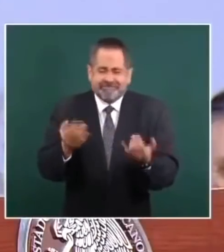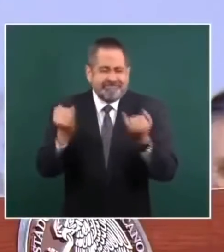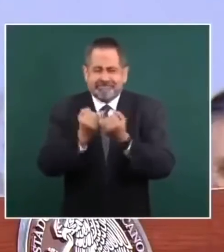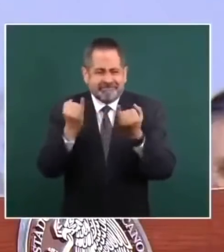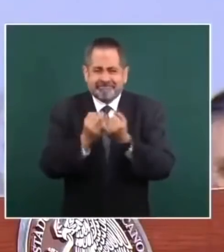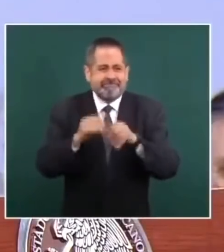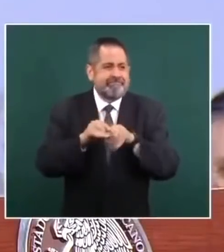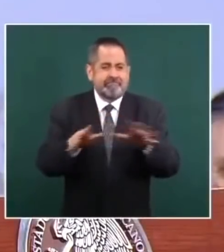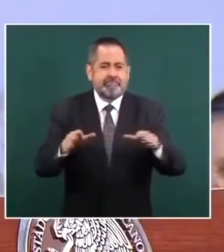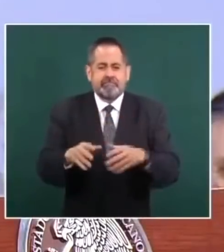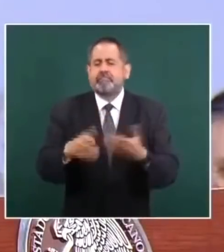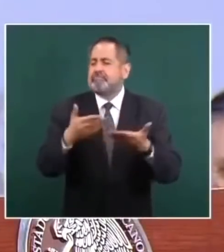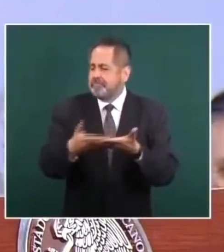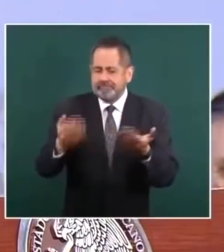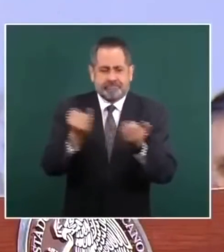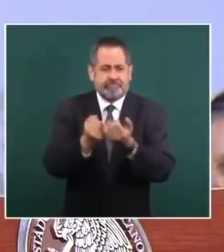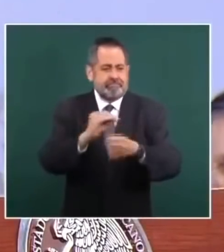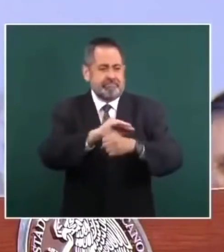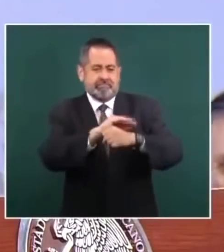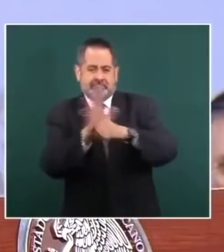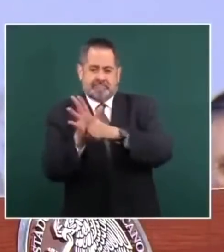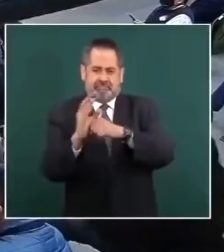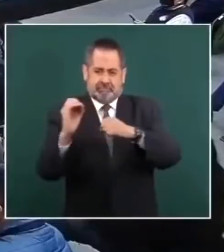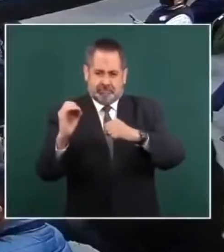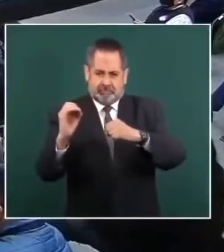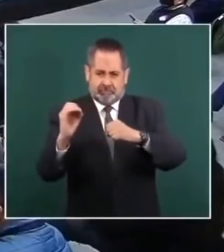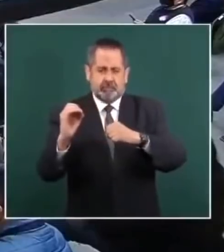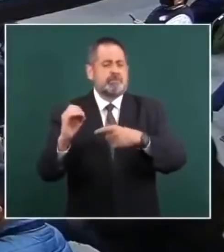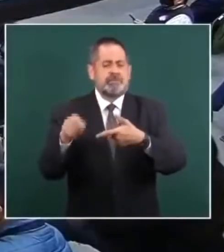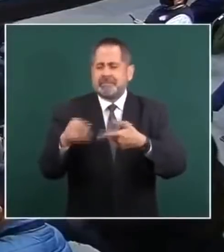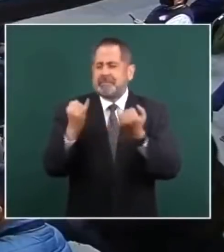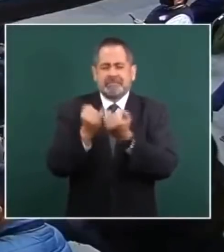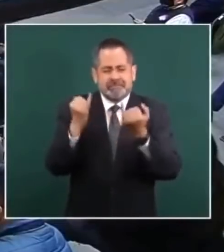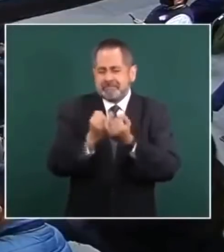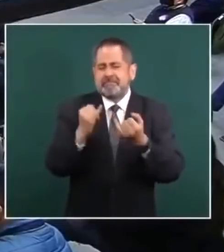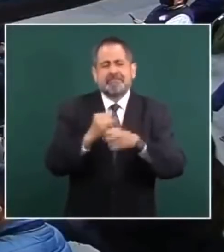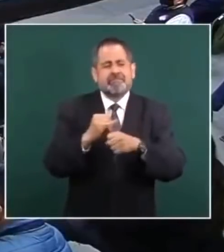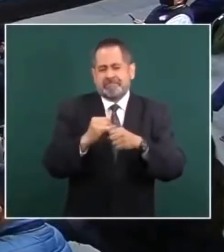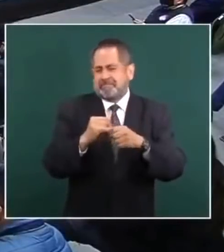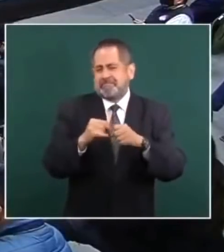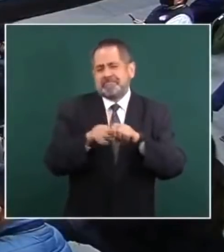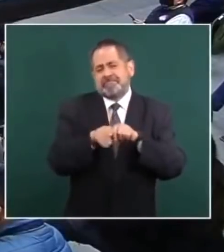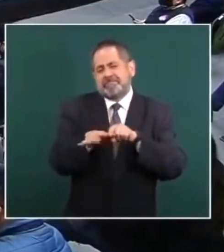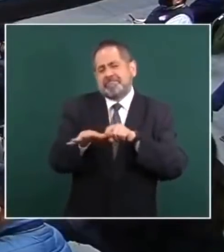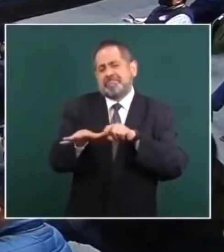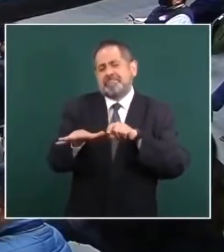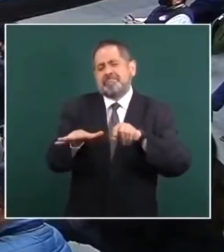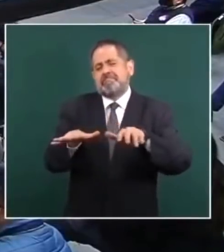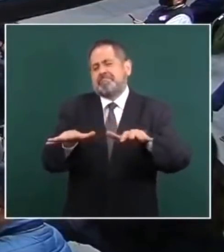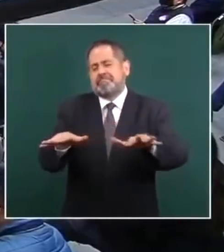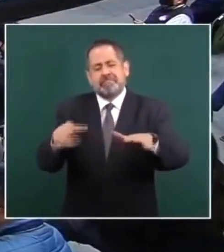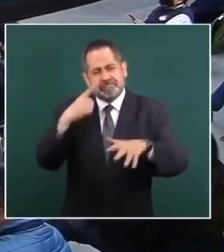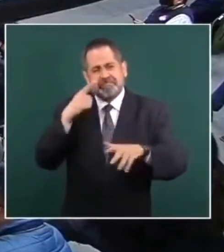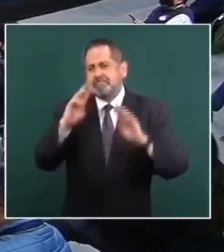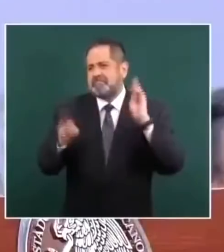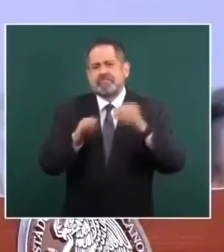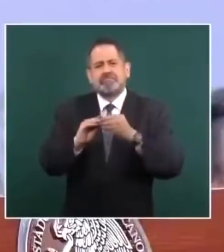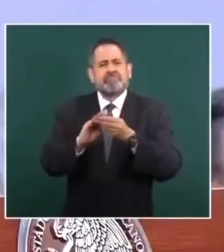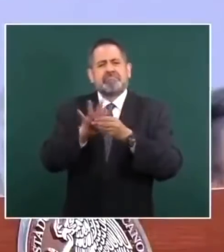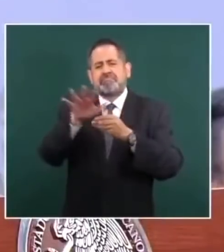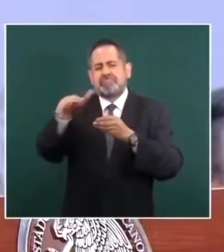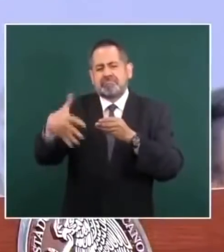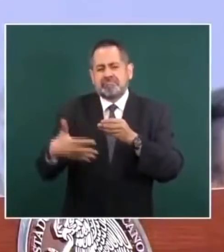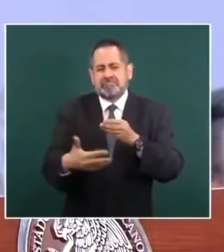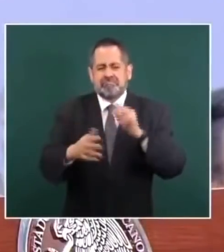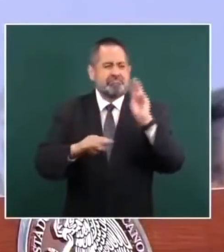garantizar que omicron terminará siendo una de las variables de las variantes de kobe 19 predominantes en el mundo desde